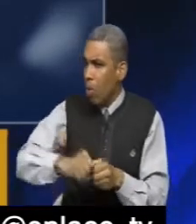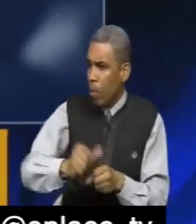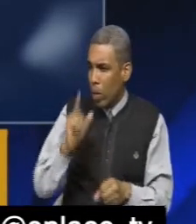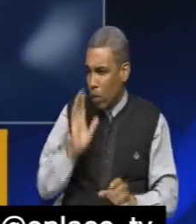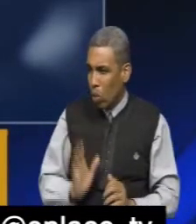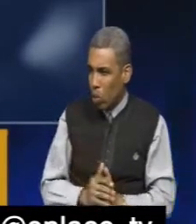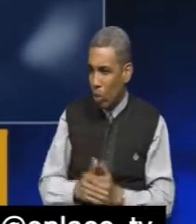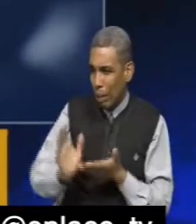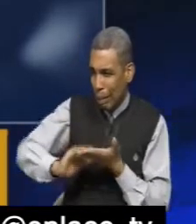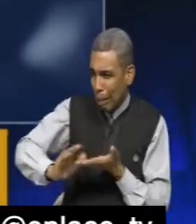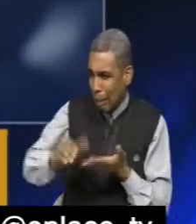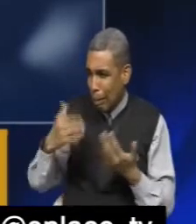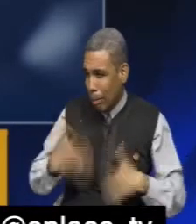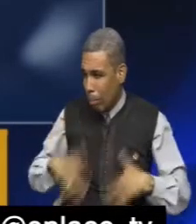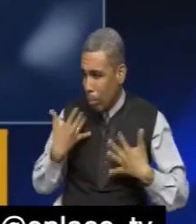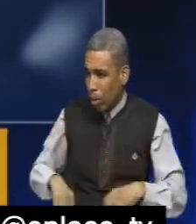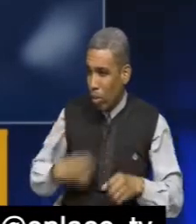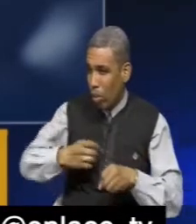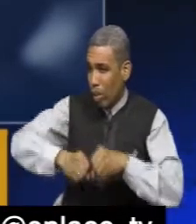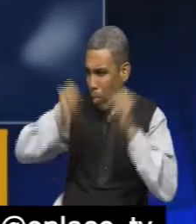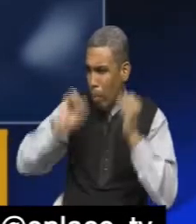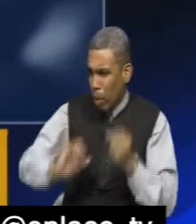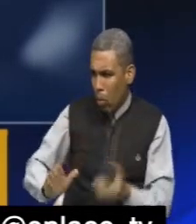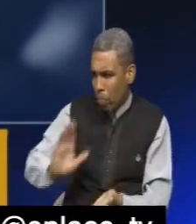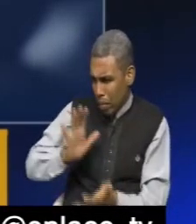4 sino de 10 metros más.